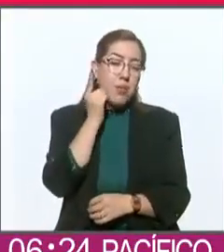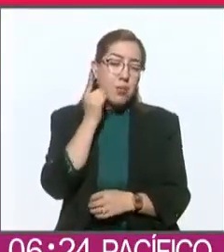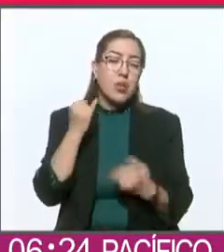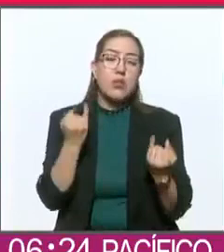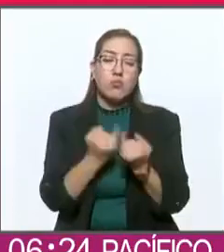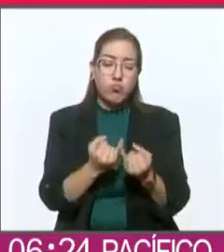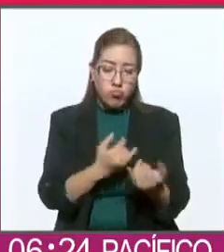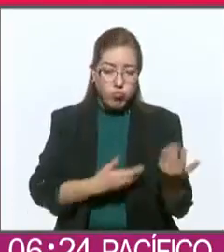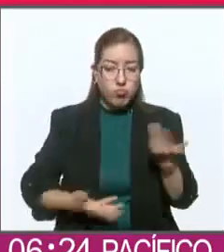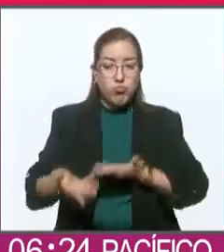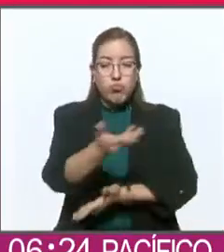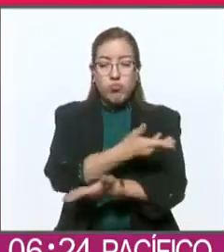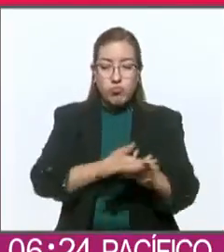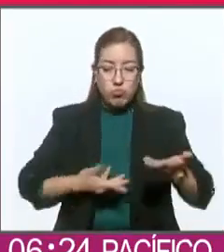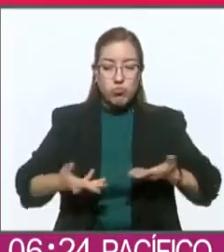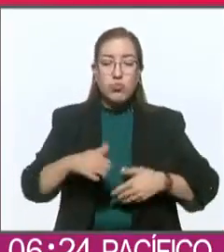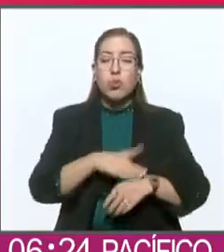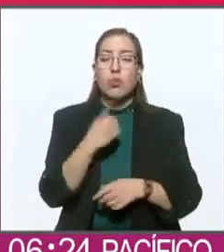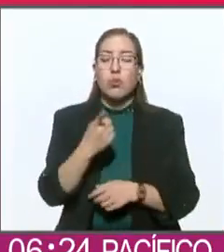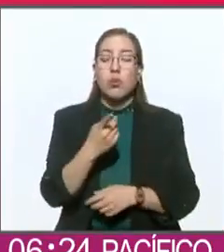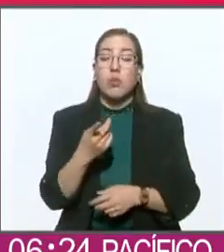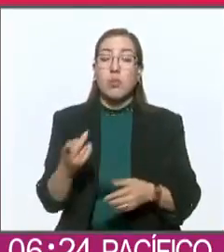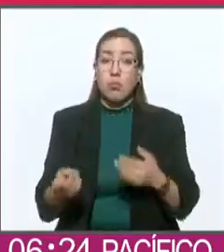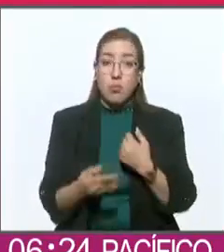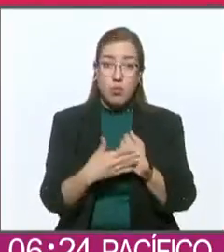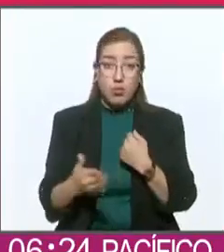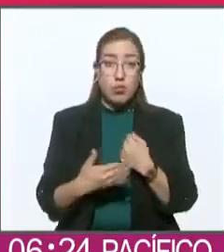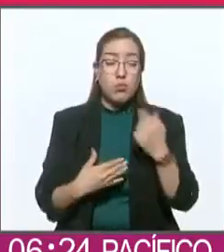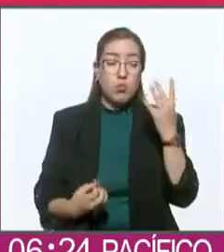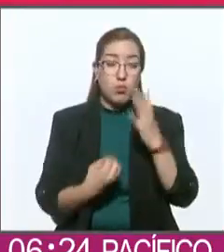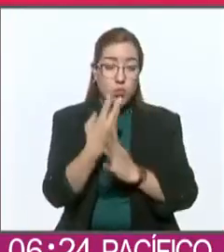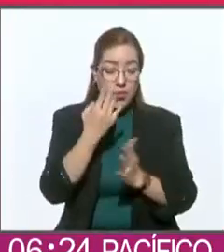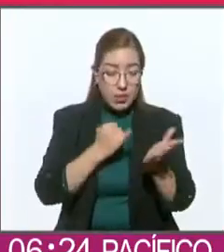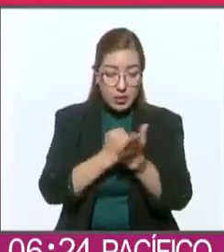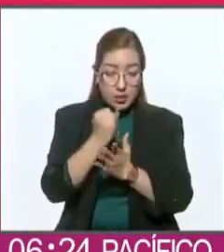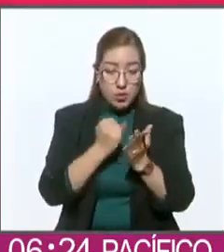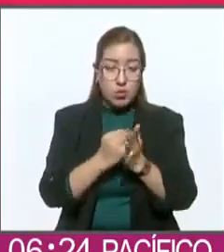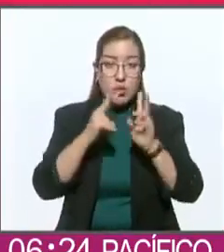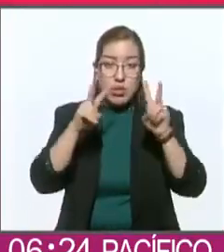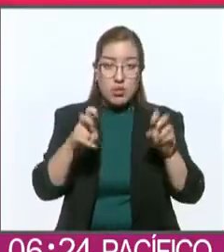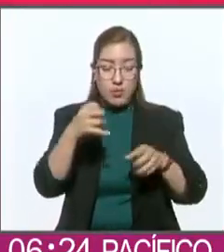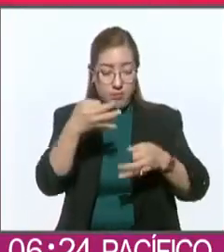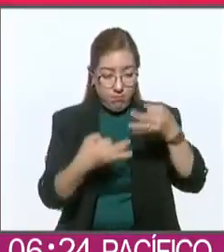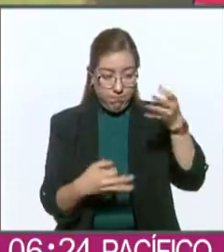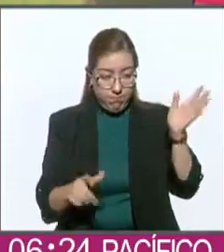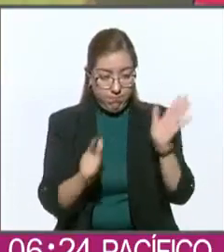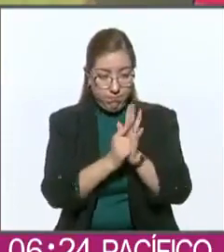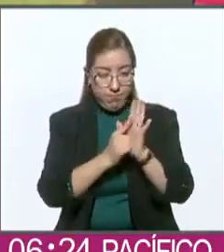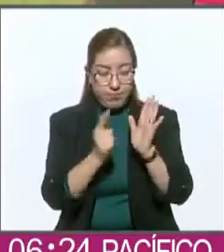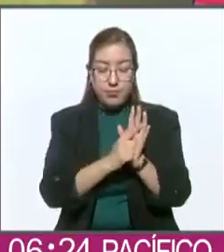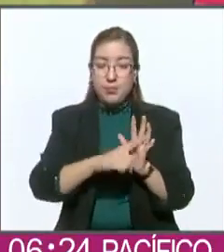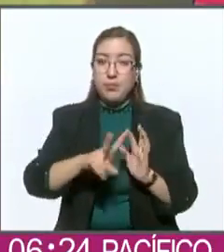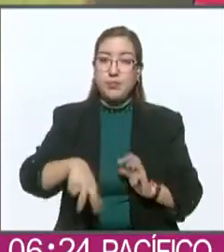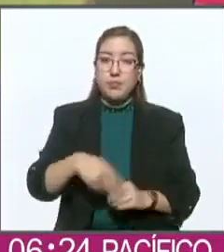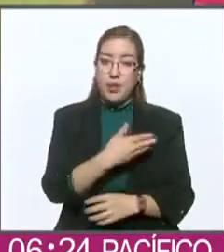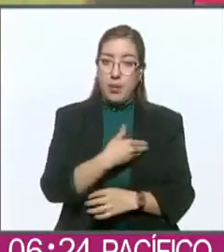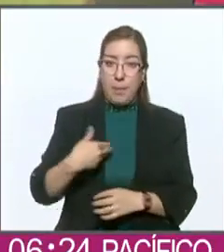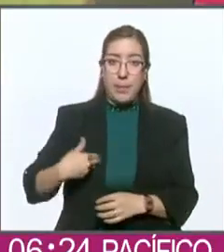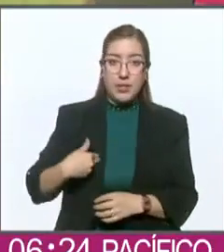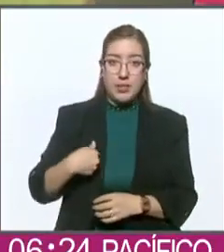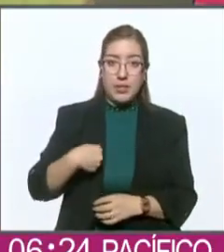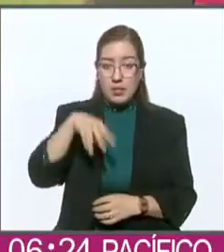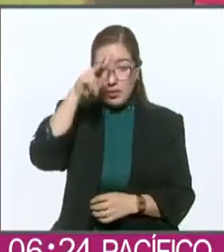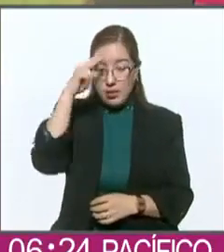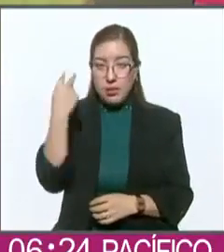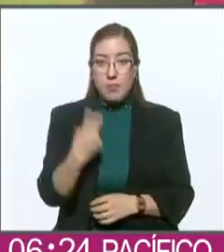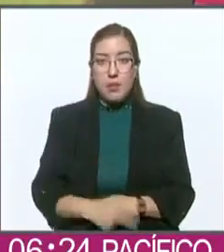Diputados, porque vienen pues importantes decisiones en materia legislativa, senadora, que desde la Presidencia de la República también